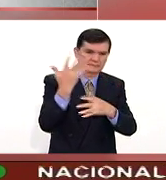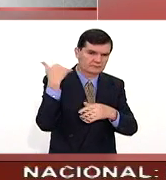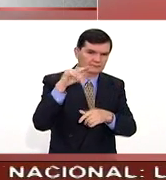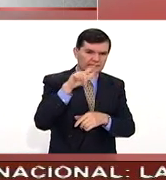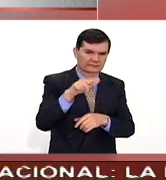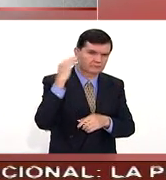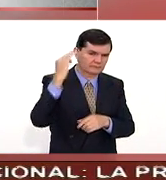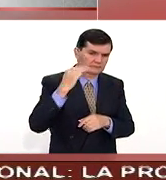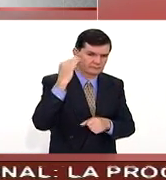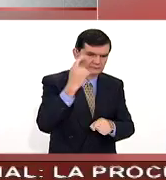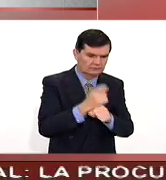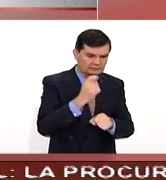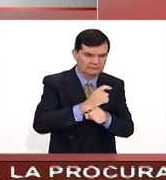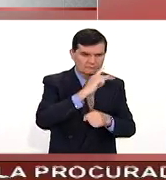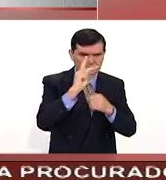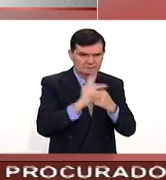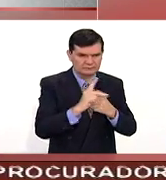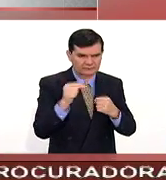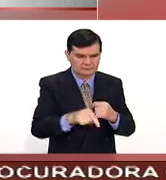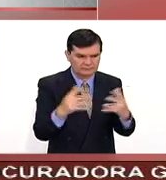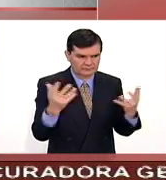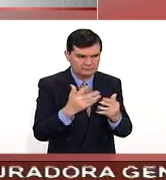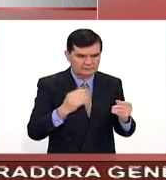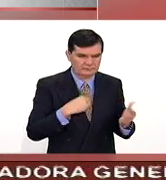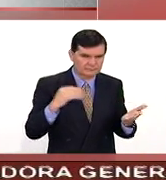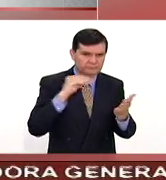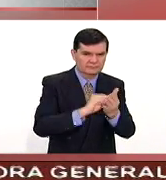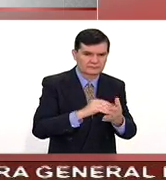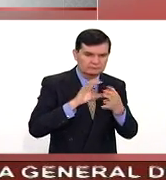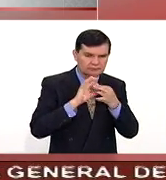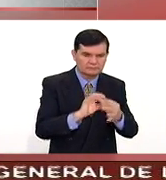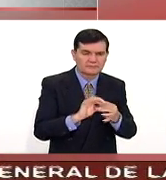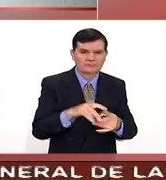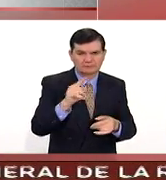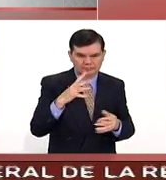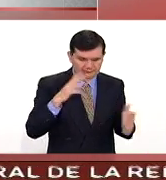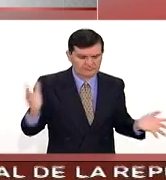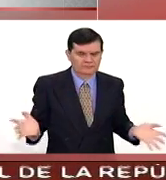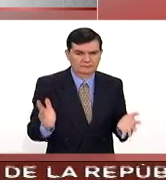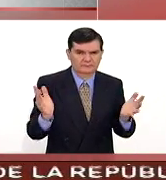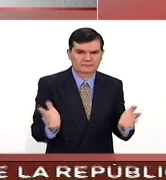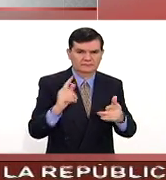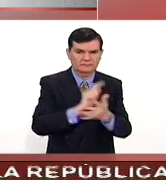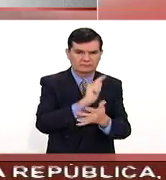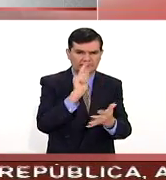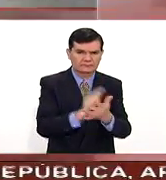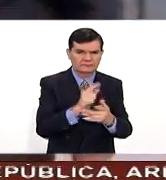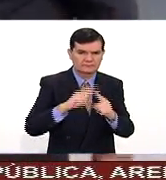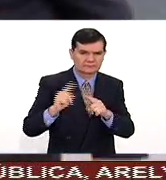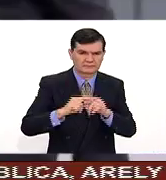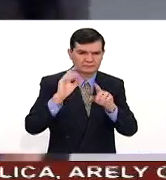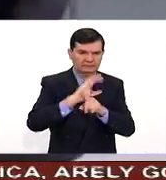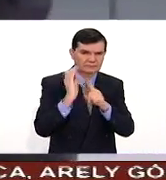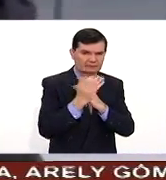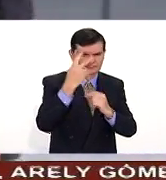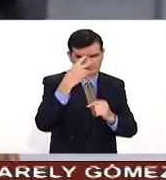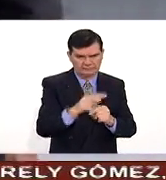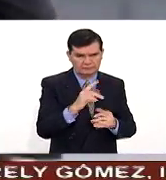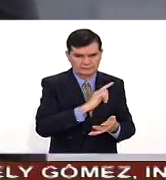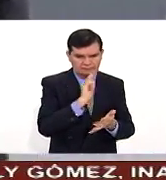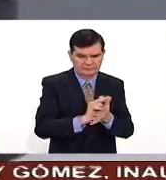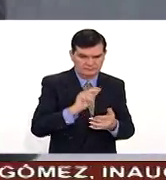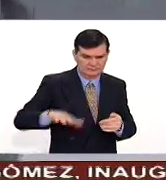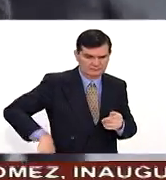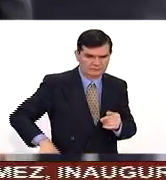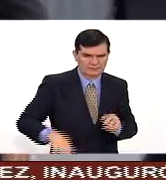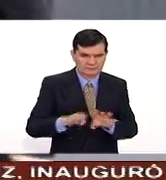de marzo, fue el primer país en vías de desarrollo de hacerlo. Ha sido congruente con eso. Ha empujado una serie de leyes en el Congreso mexicano, la última de